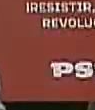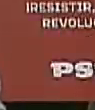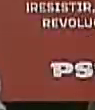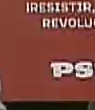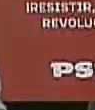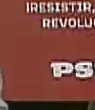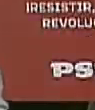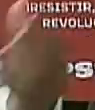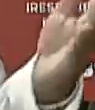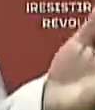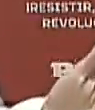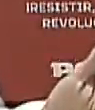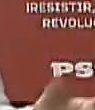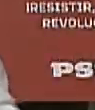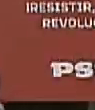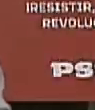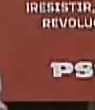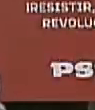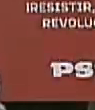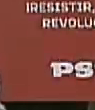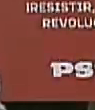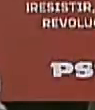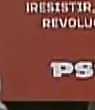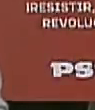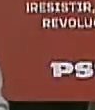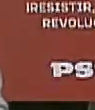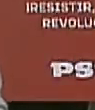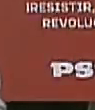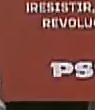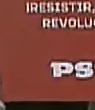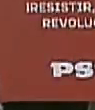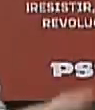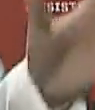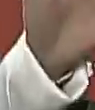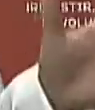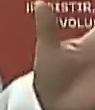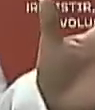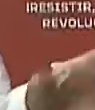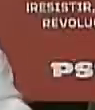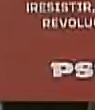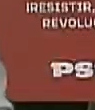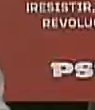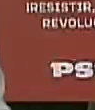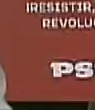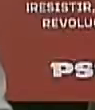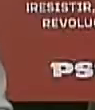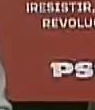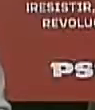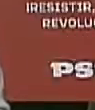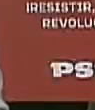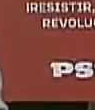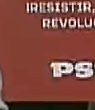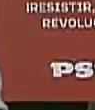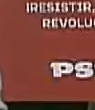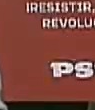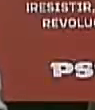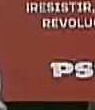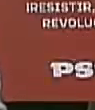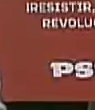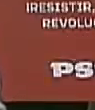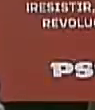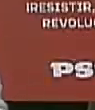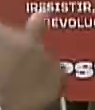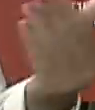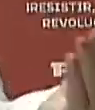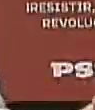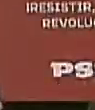en las plataformas digitales del Partido Socialista Unido de Venezuela y oficialmente este 5 de marzo arranca el Congreso de